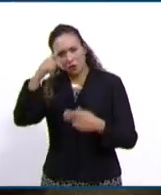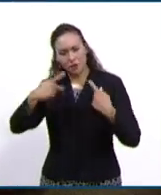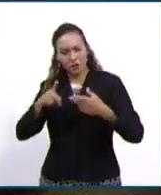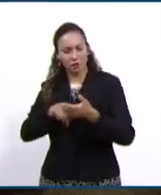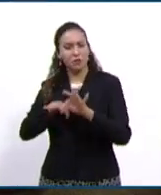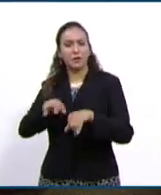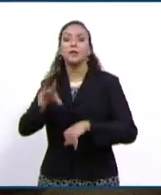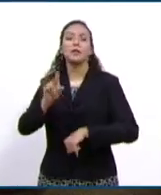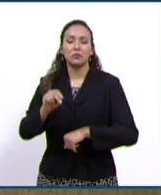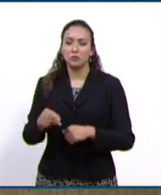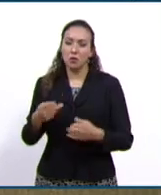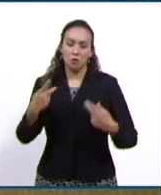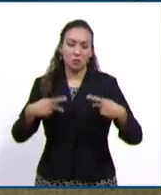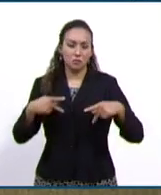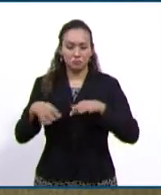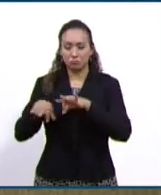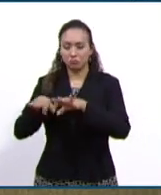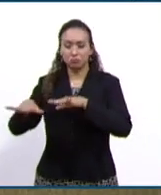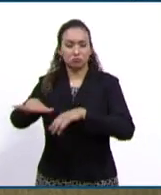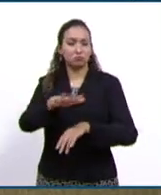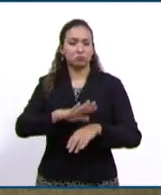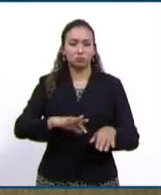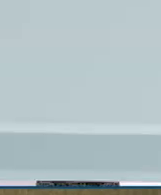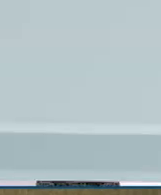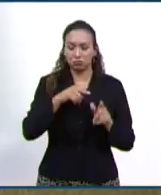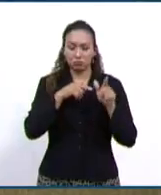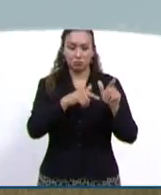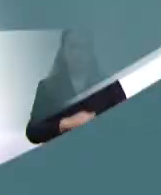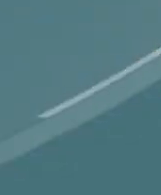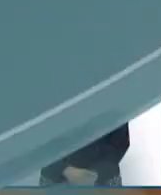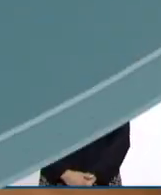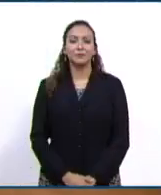de cualquier actividad sustantiva.